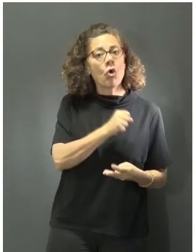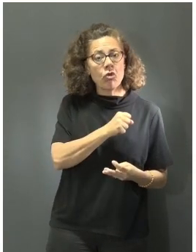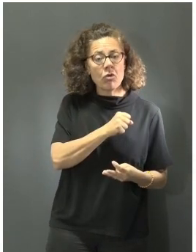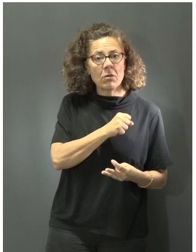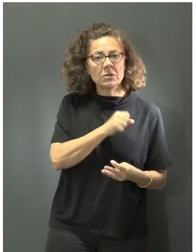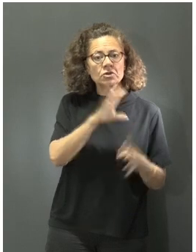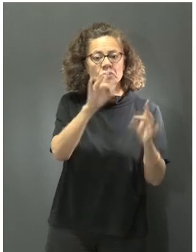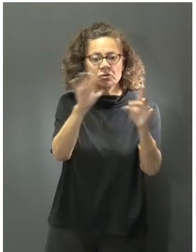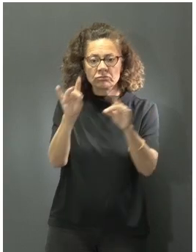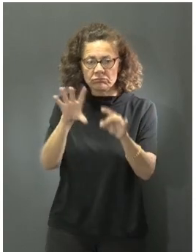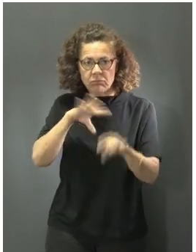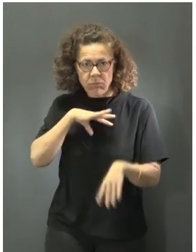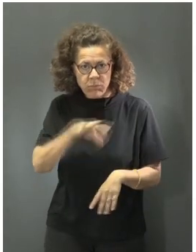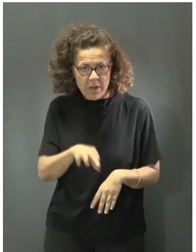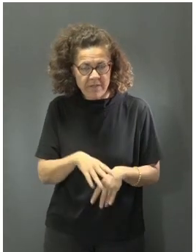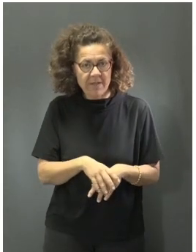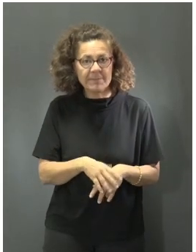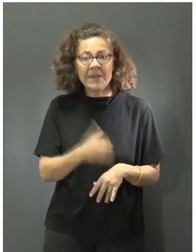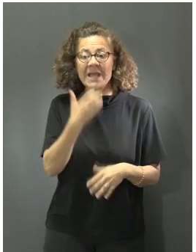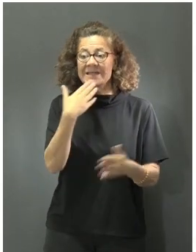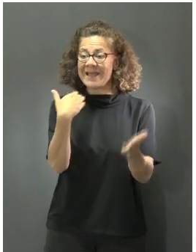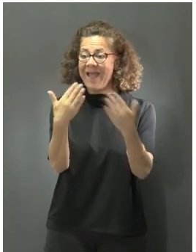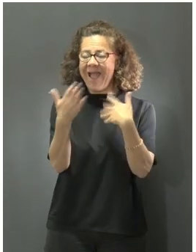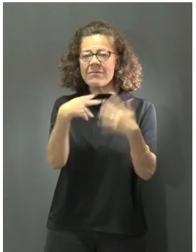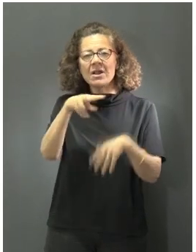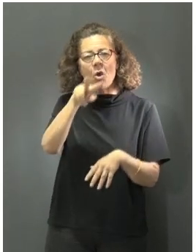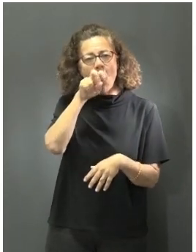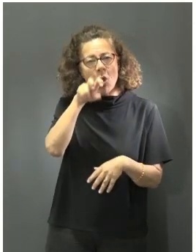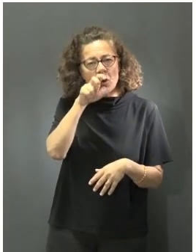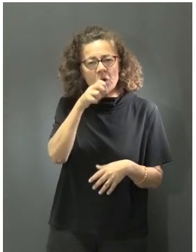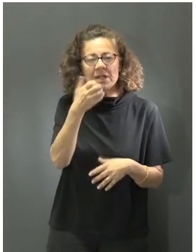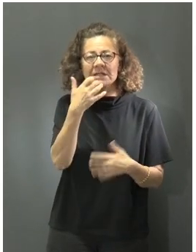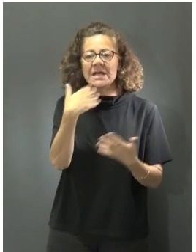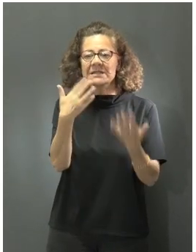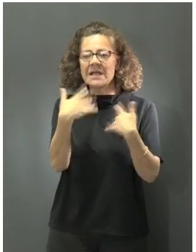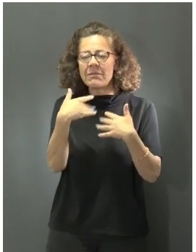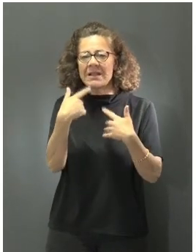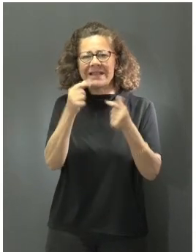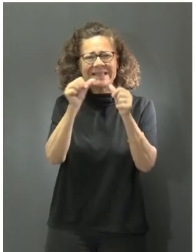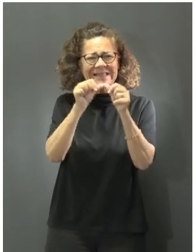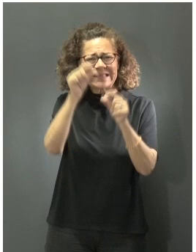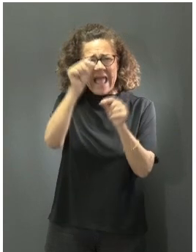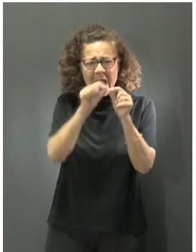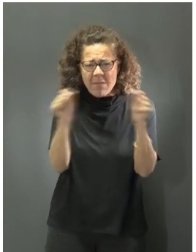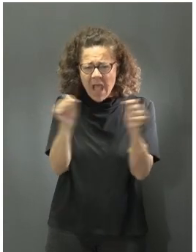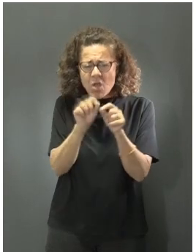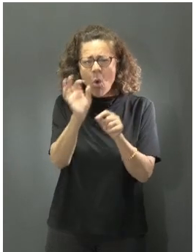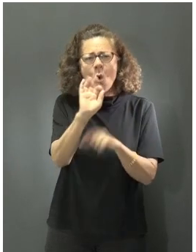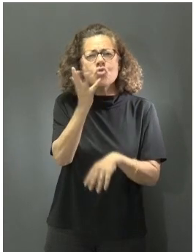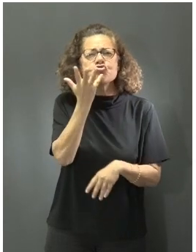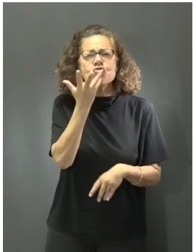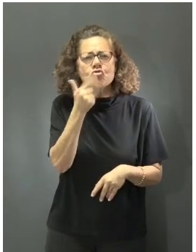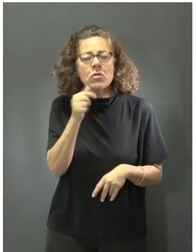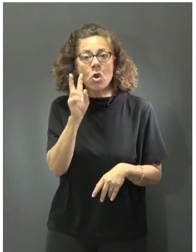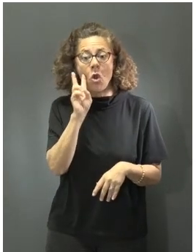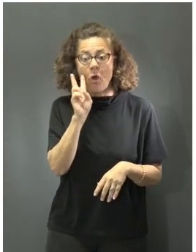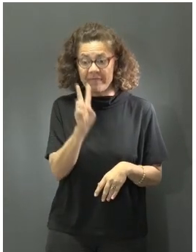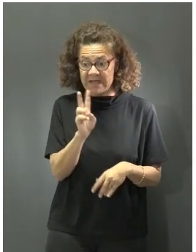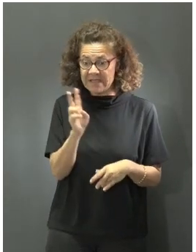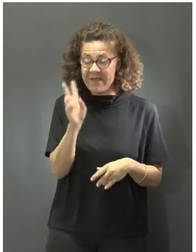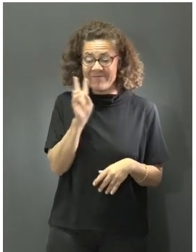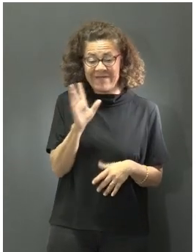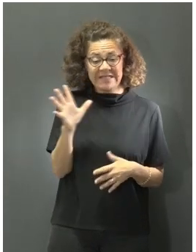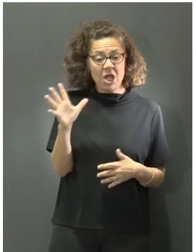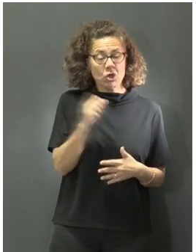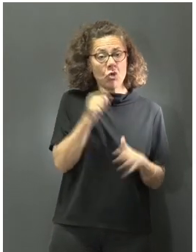se puede tocar. Cuando te hablan de los olores, cuando te hablan de los taninos, cuando te hablan de los colores, lo ves, o sea, ves todo